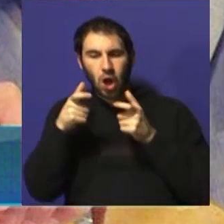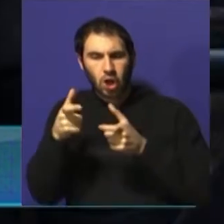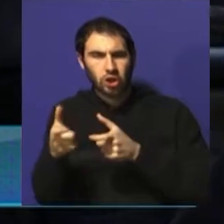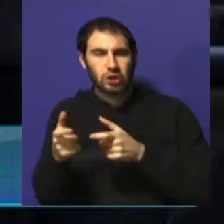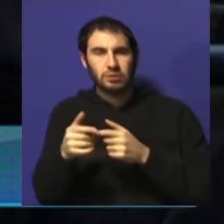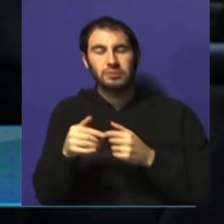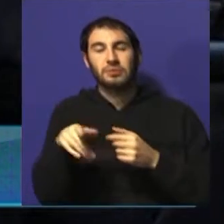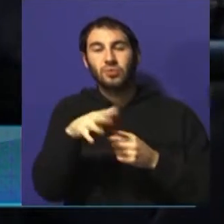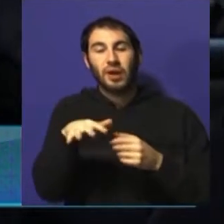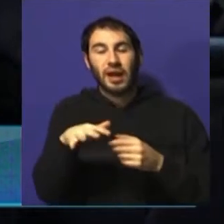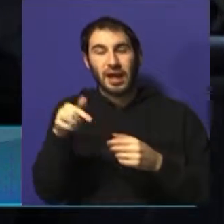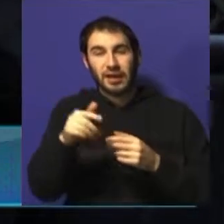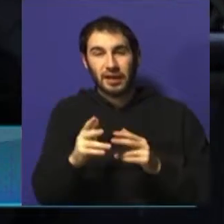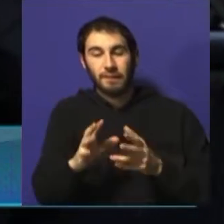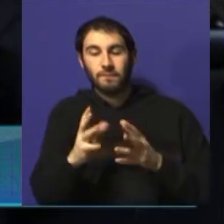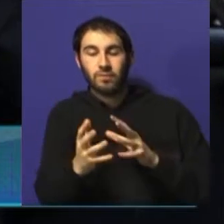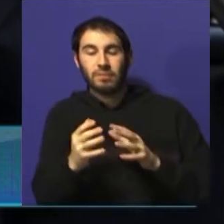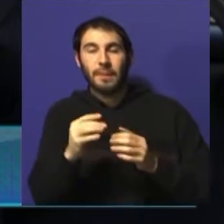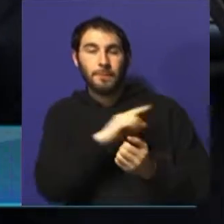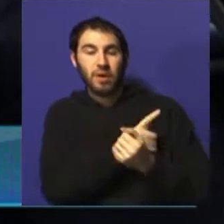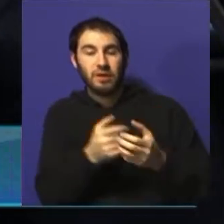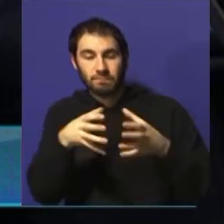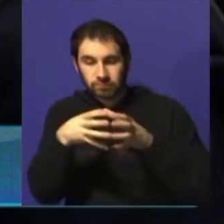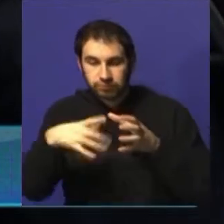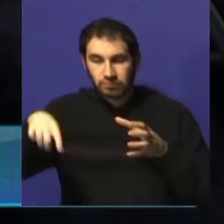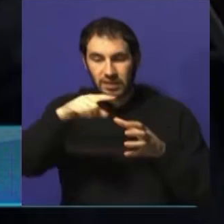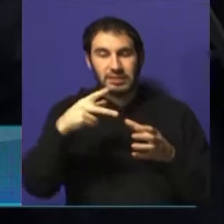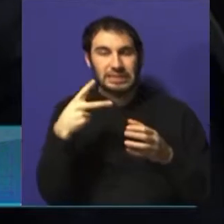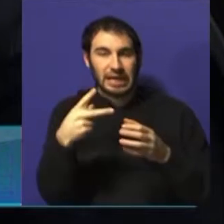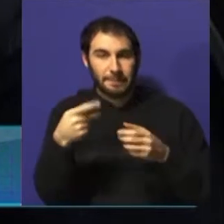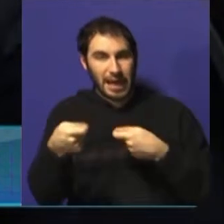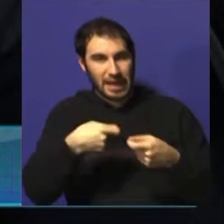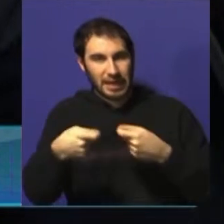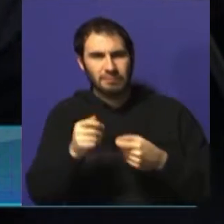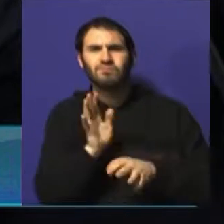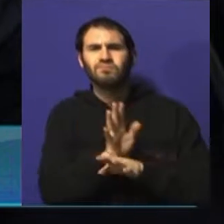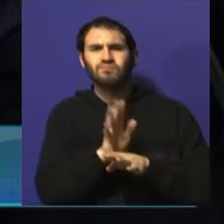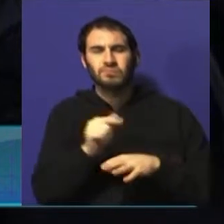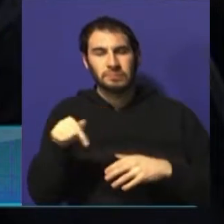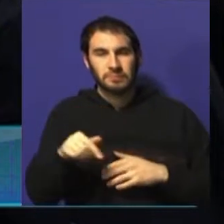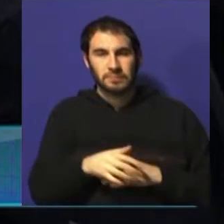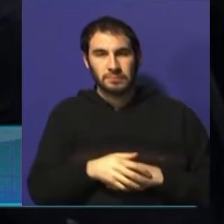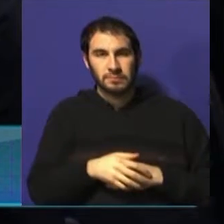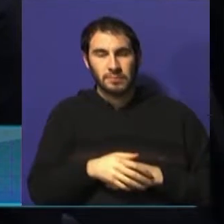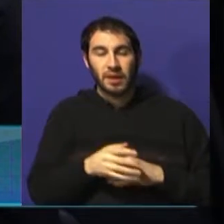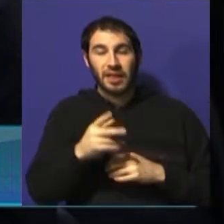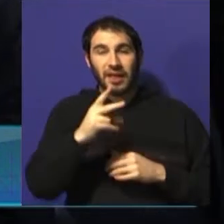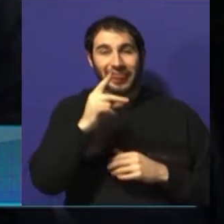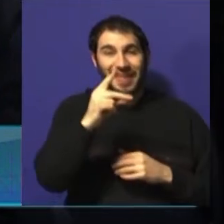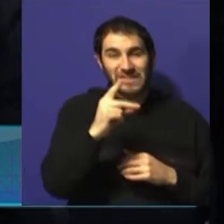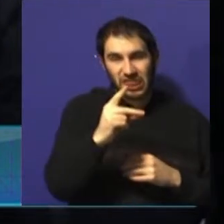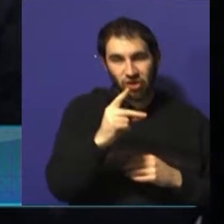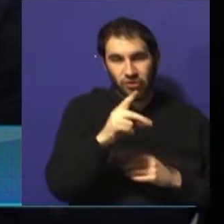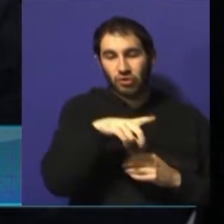Vido dentro de esta estructura de poder que comandaba Néstor Kirchner. Claro. ¿Qué quiero decir con esto? Tanto Julio De Vido como